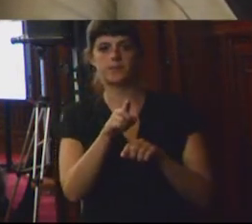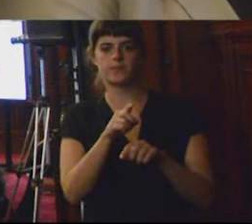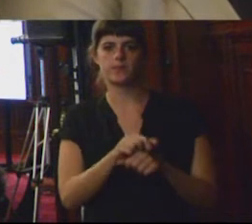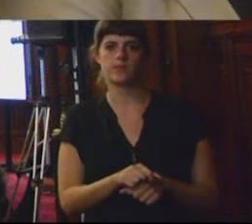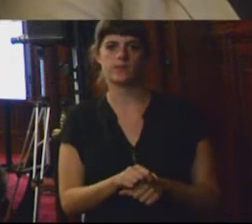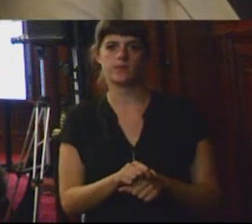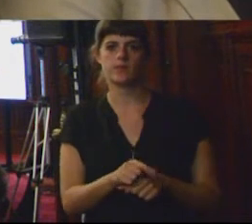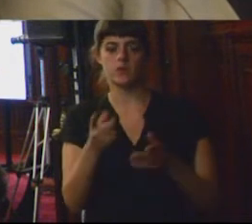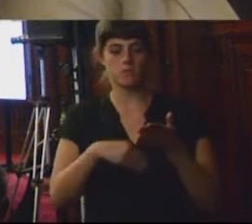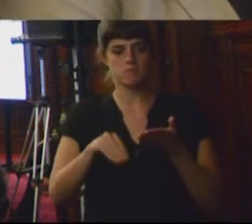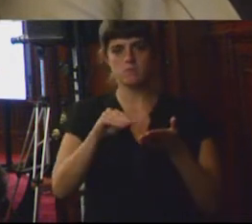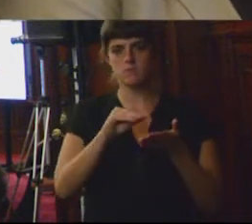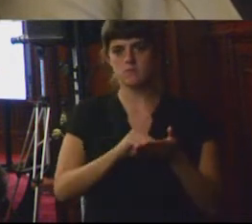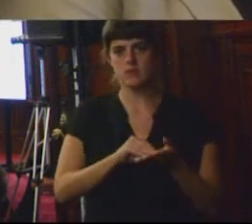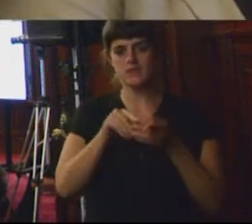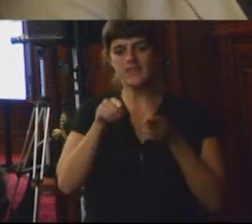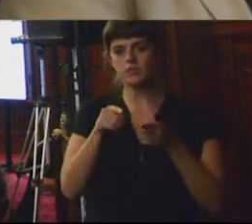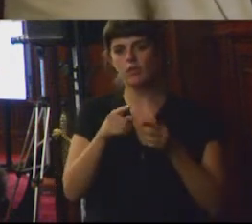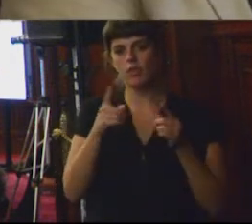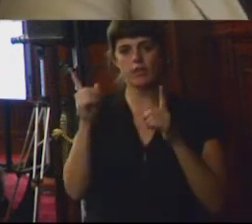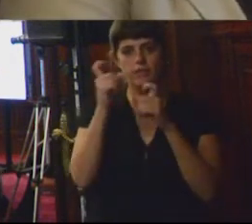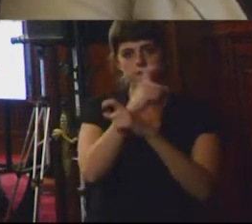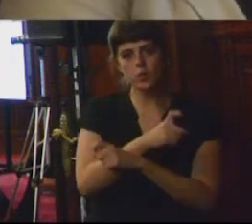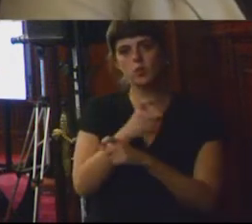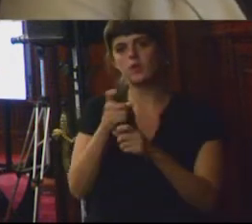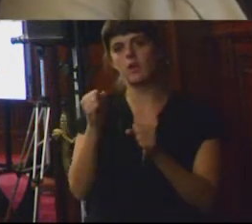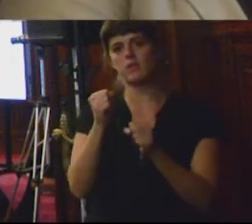la legislación laboral sumada a la